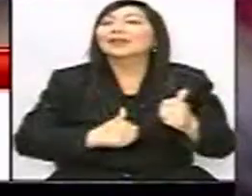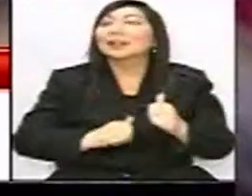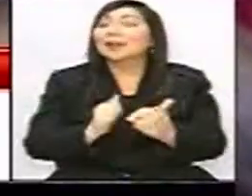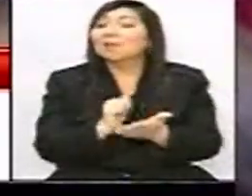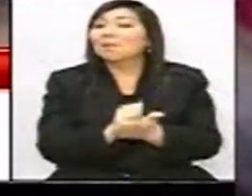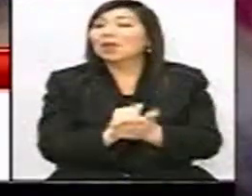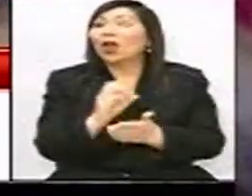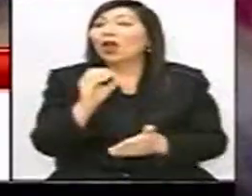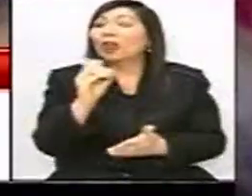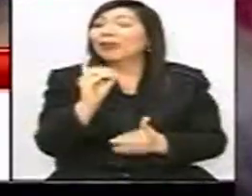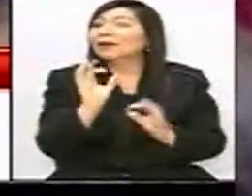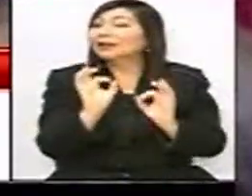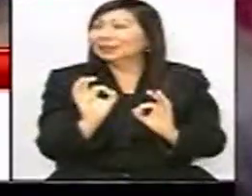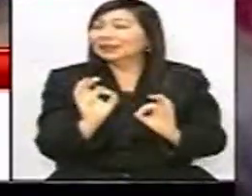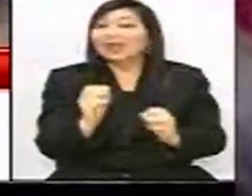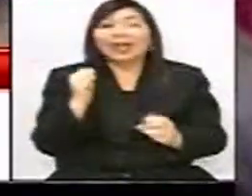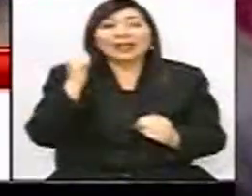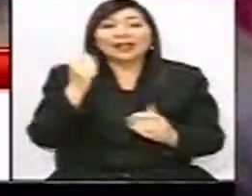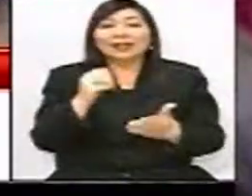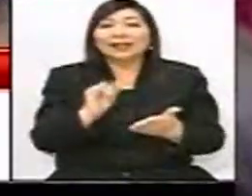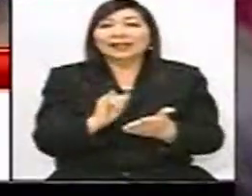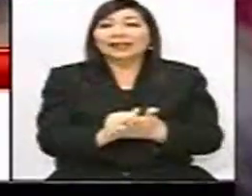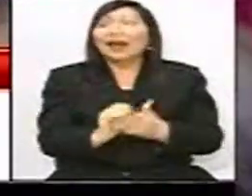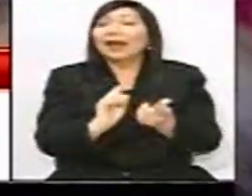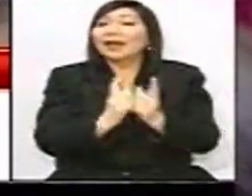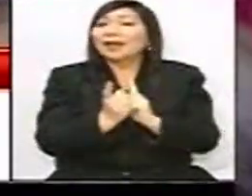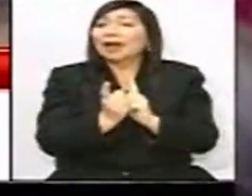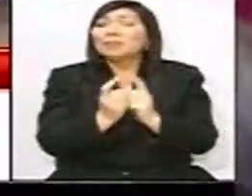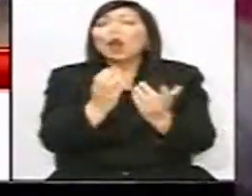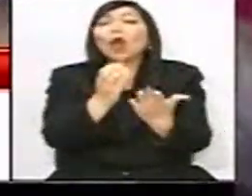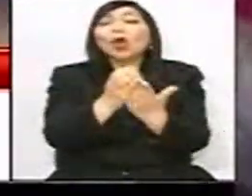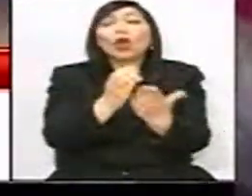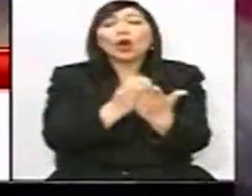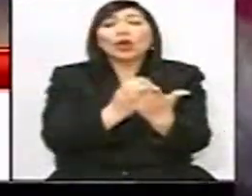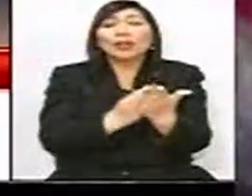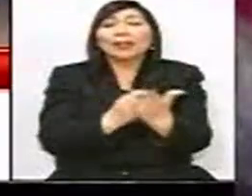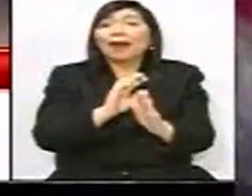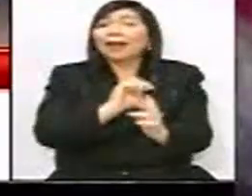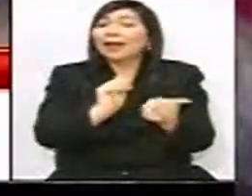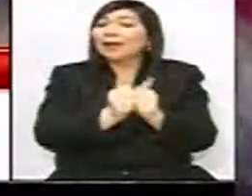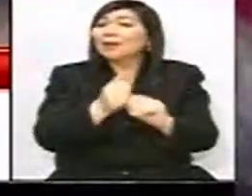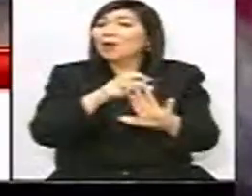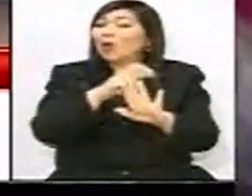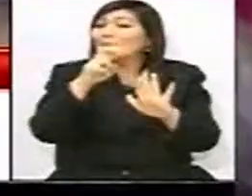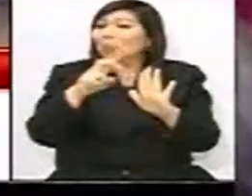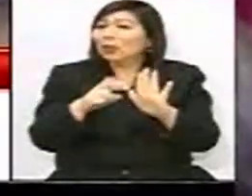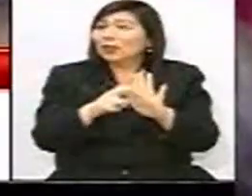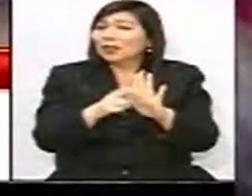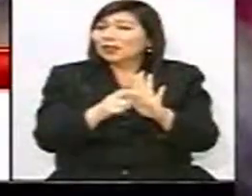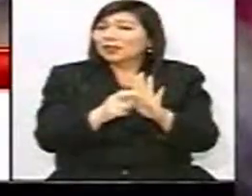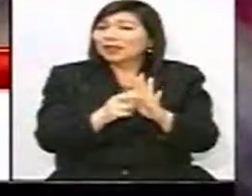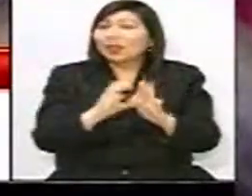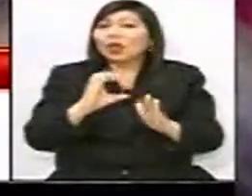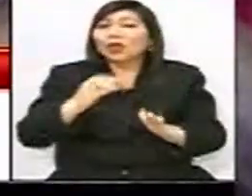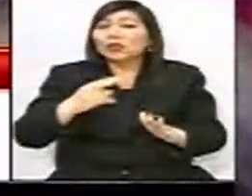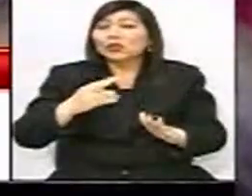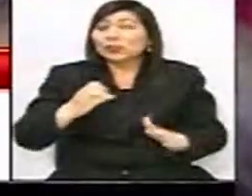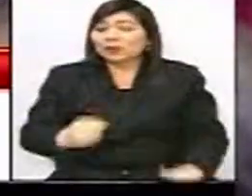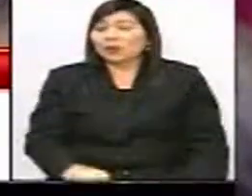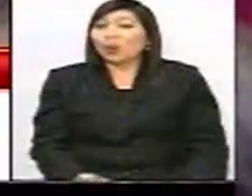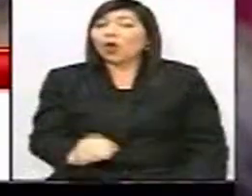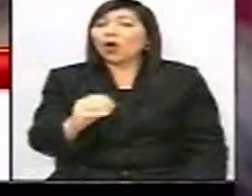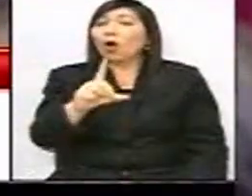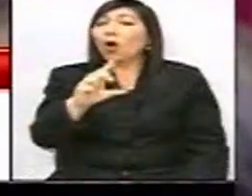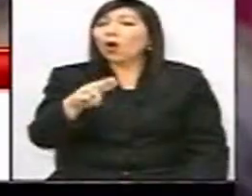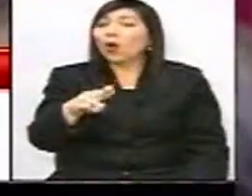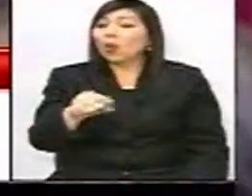Odebrecht. Siempre Odebrecht gana las decisiones y cambia los contratos y cambia los proyectos. Lo hizo con Chemochic, lo hizo con